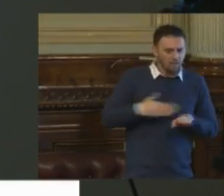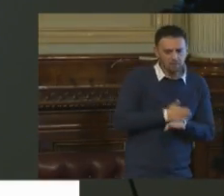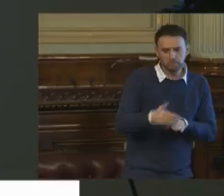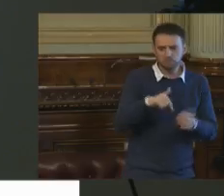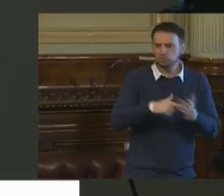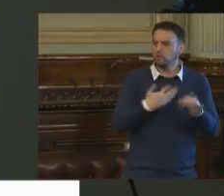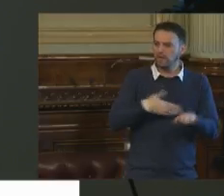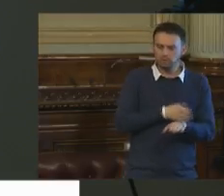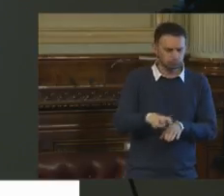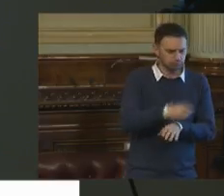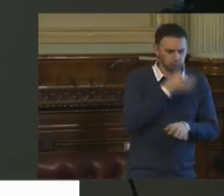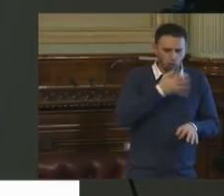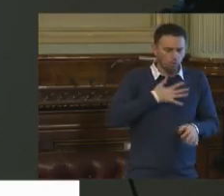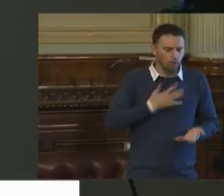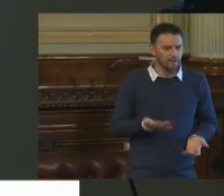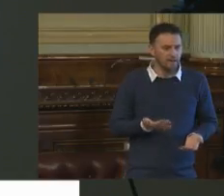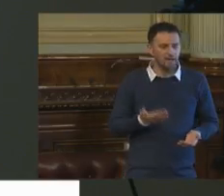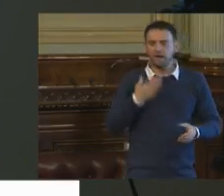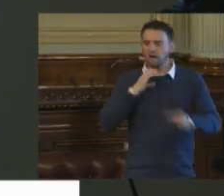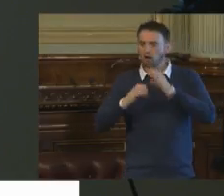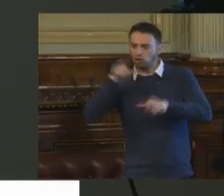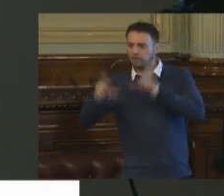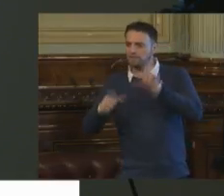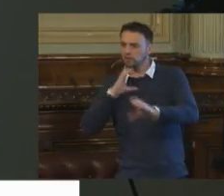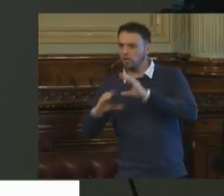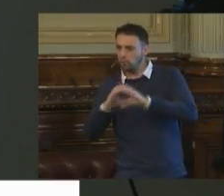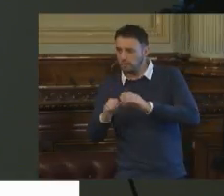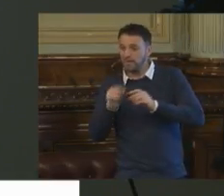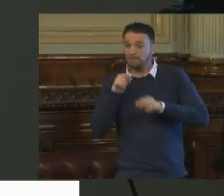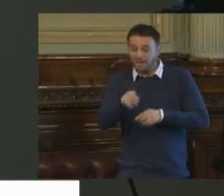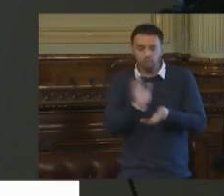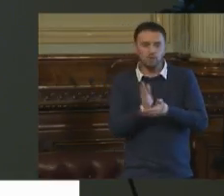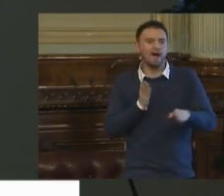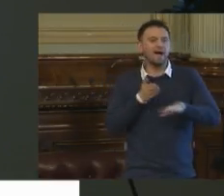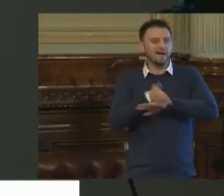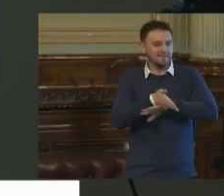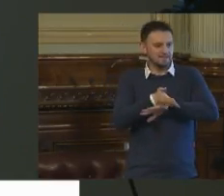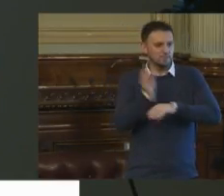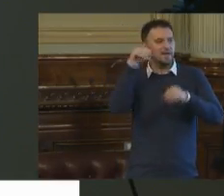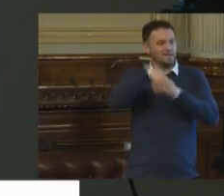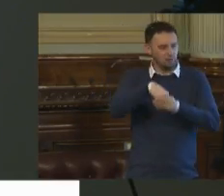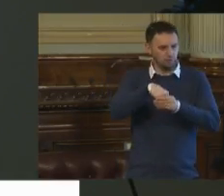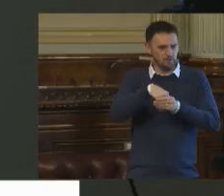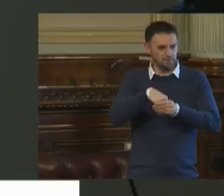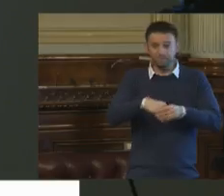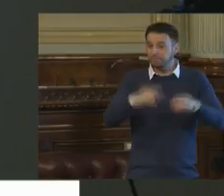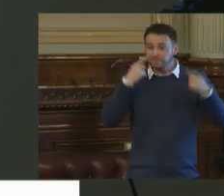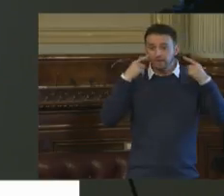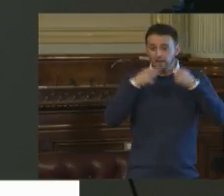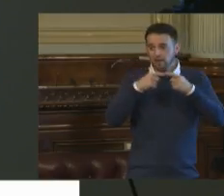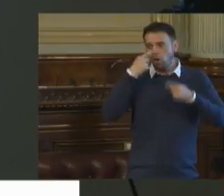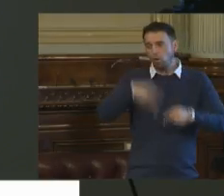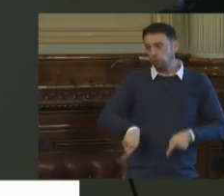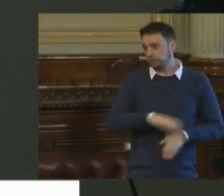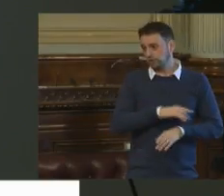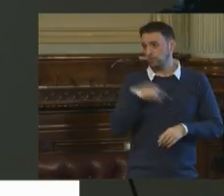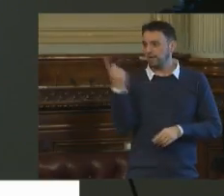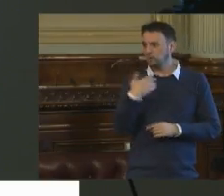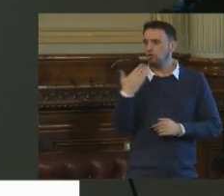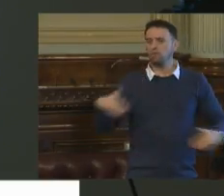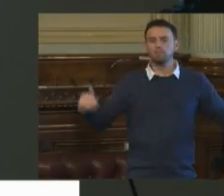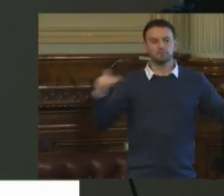desplazarme por la ciudad para poder este interactuar con otras personas este es el objetivo último no el estar en